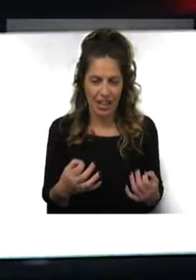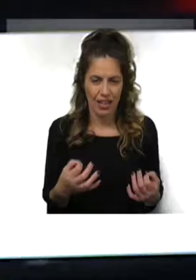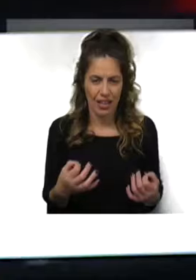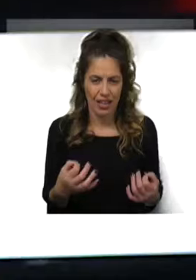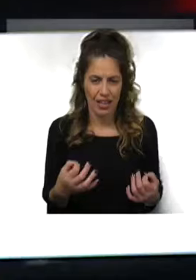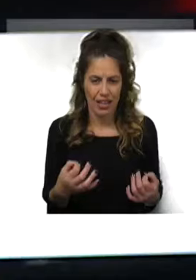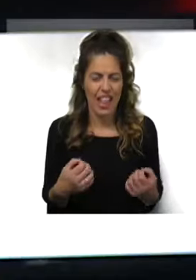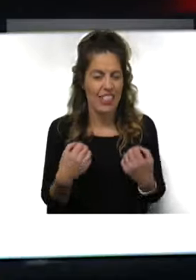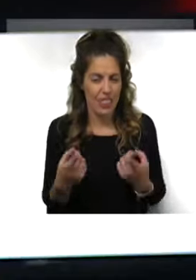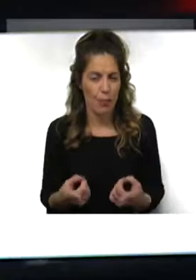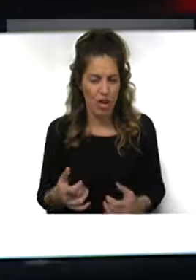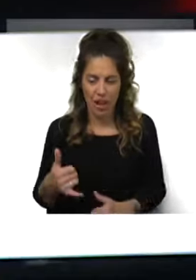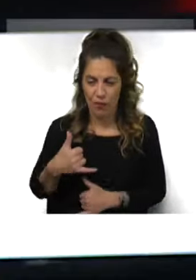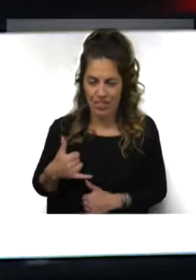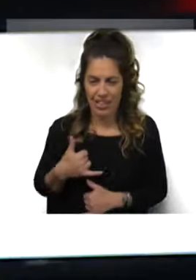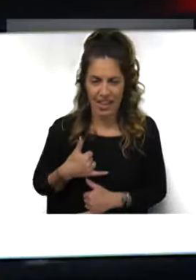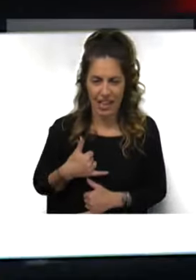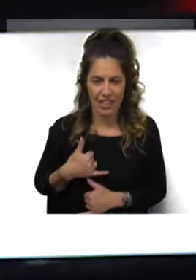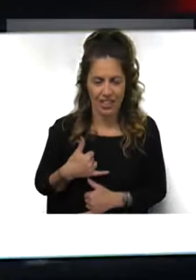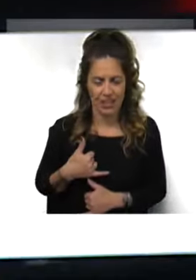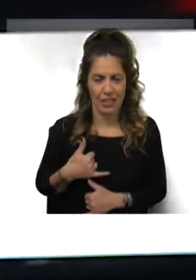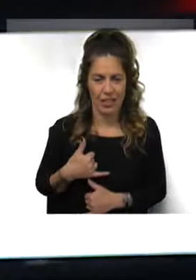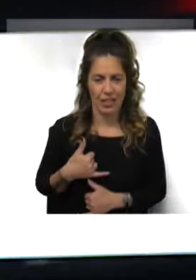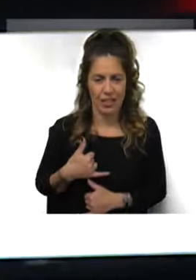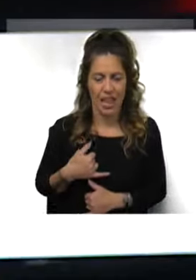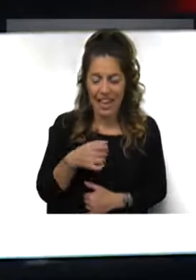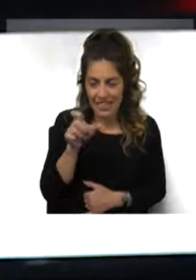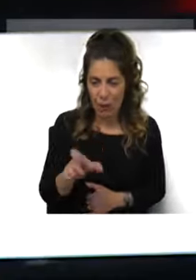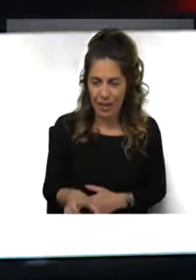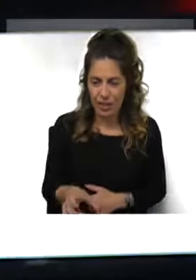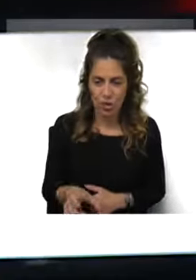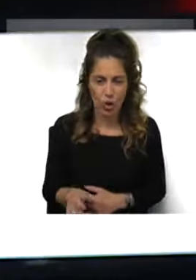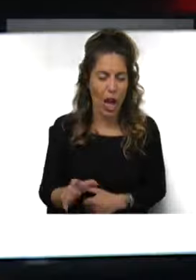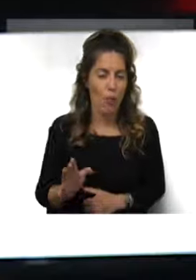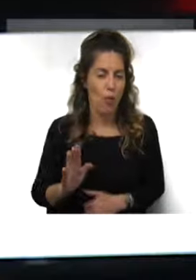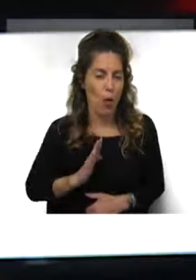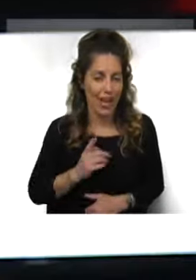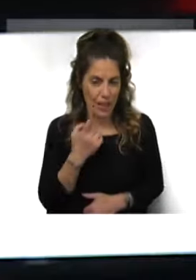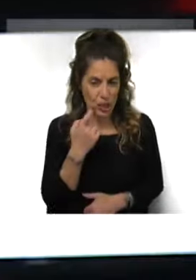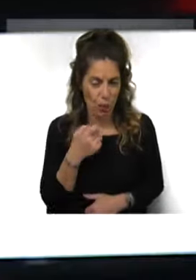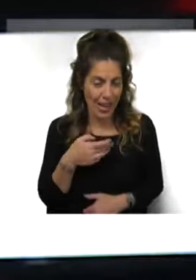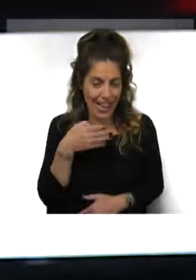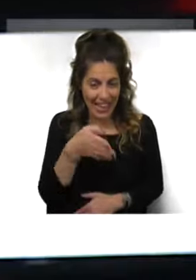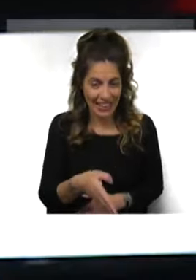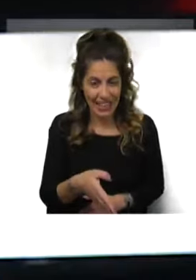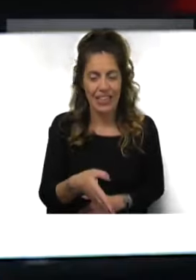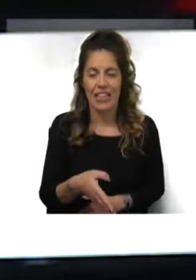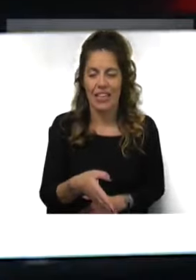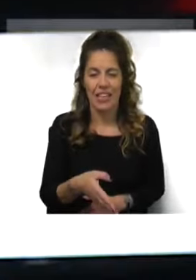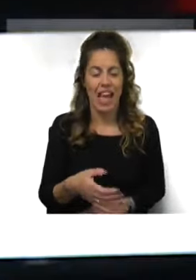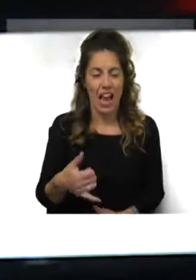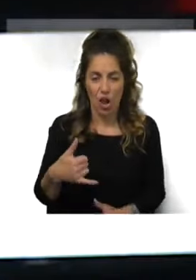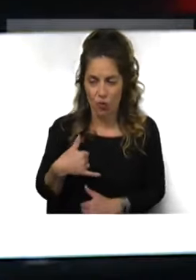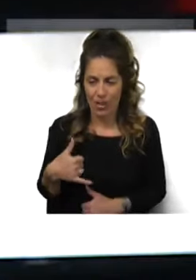démosle a las fuerzas armadas y aquellos personas no mujeres y hombres que entran a la a a la